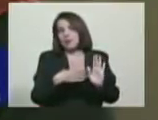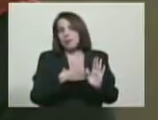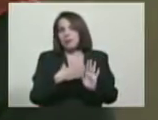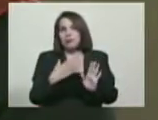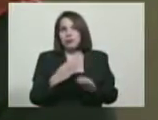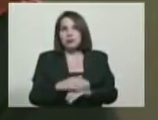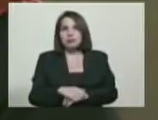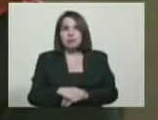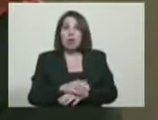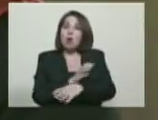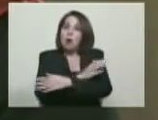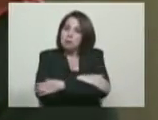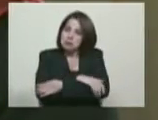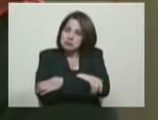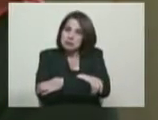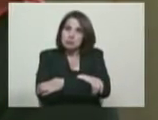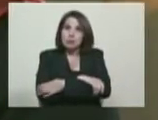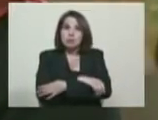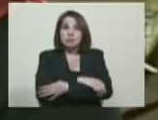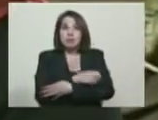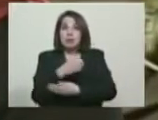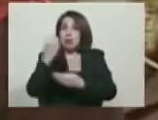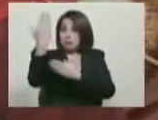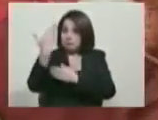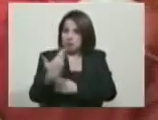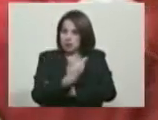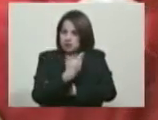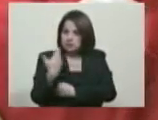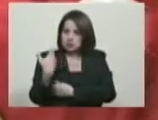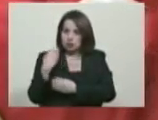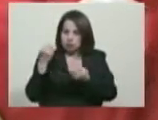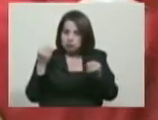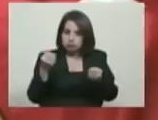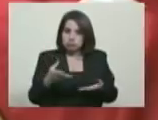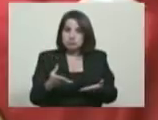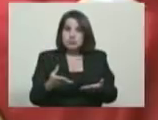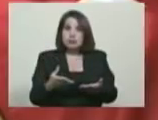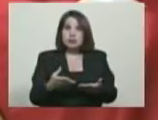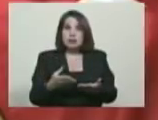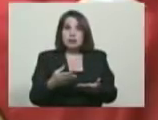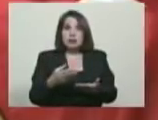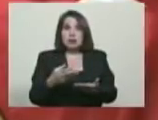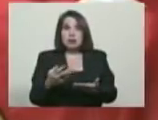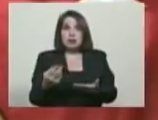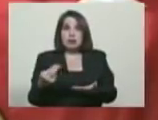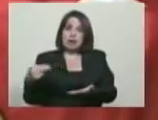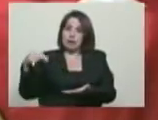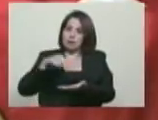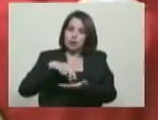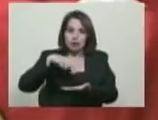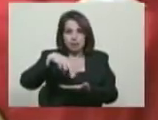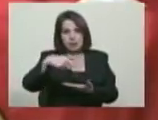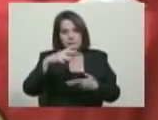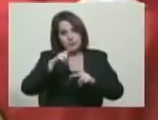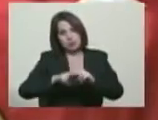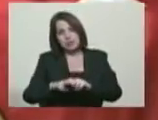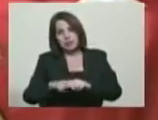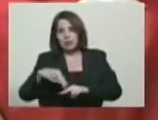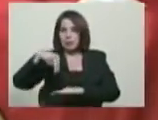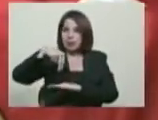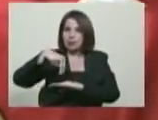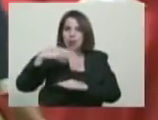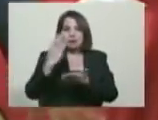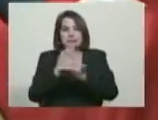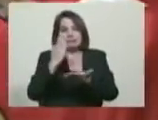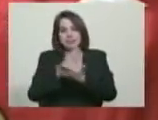Nos dimos un abrazo. Me dio su bendición al llegar, cuando nos sentamos, cuando nos paramos, cuando caminamos.